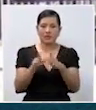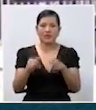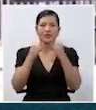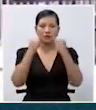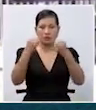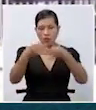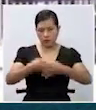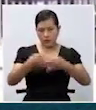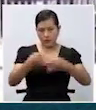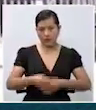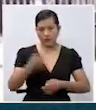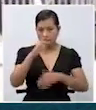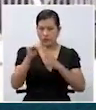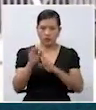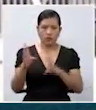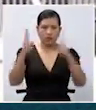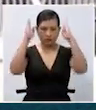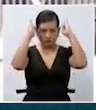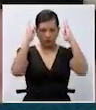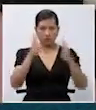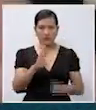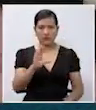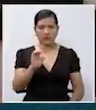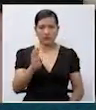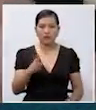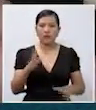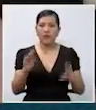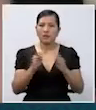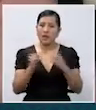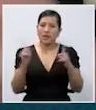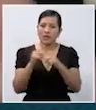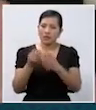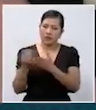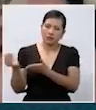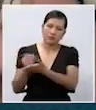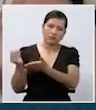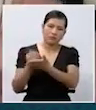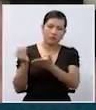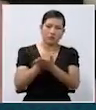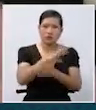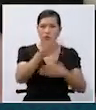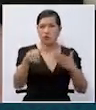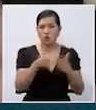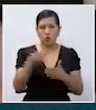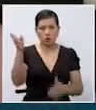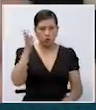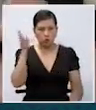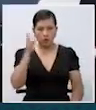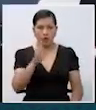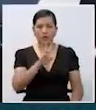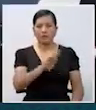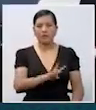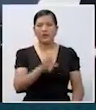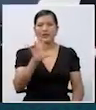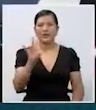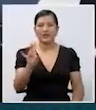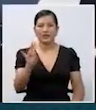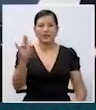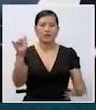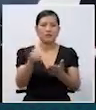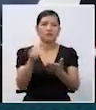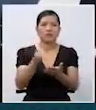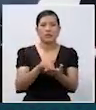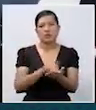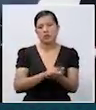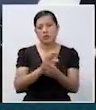oficial del parte del Banco Central, es que hasta ahora se han logrado emitir bonos por 27 millones de dólares.